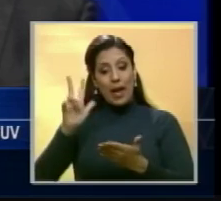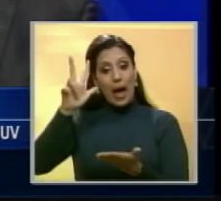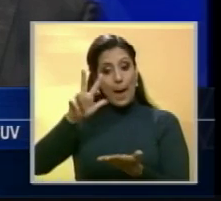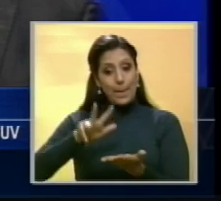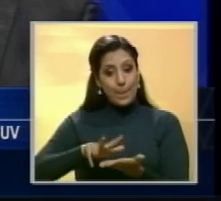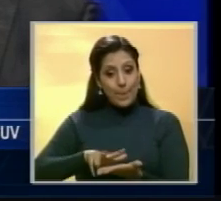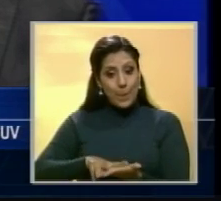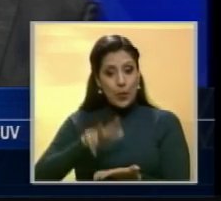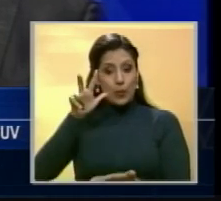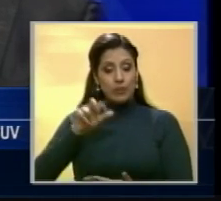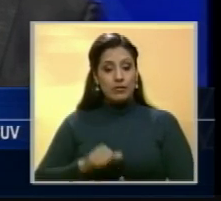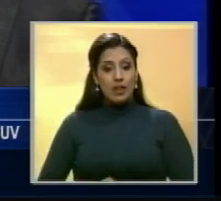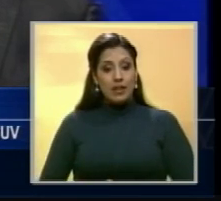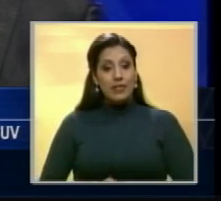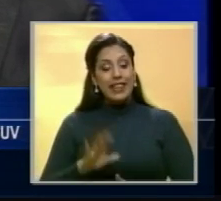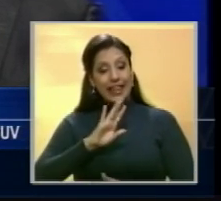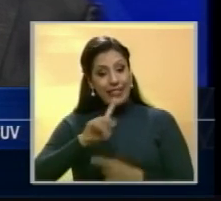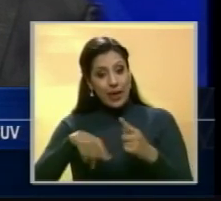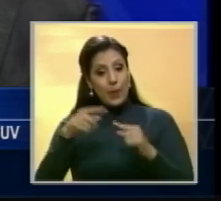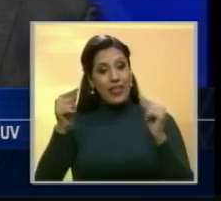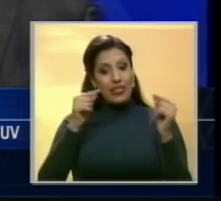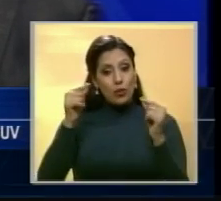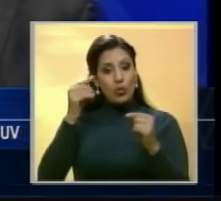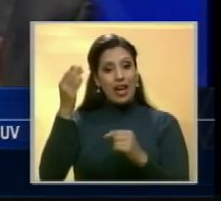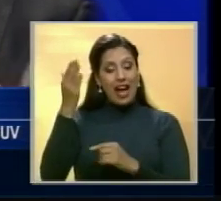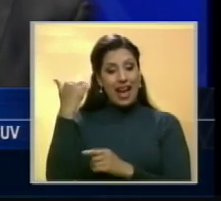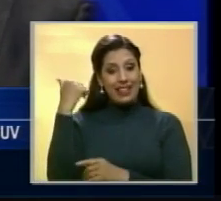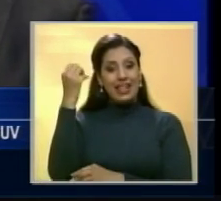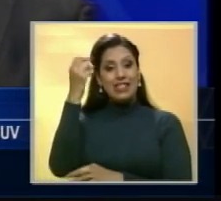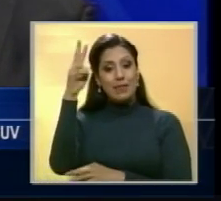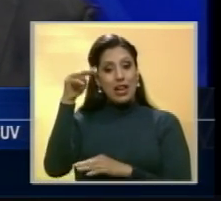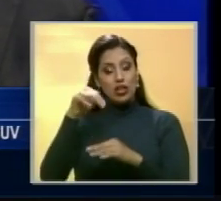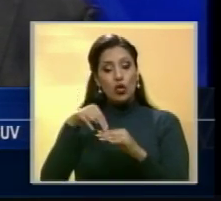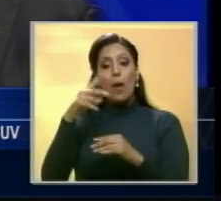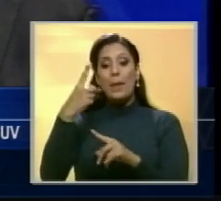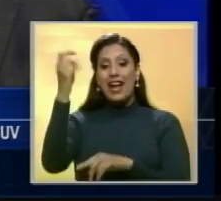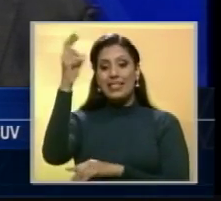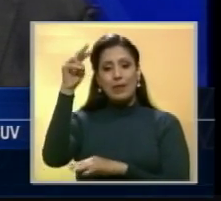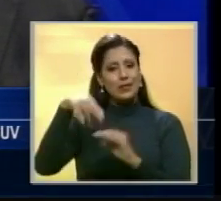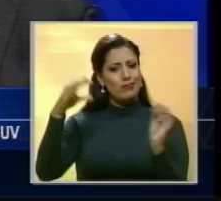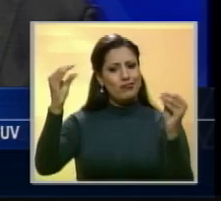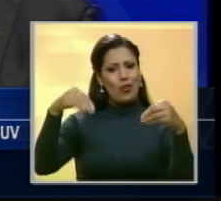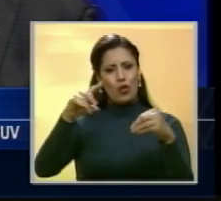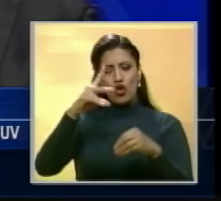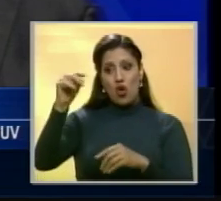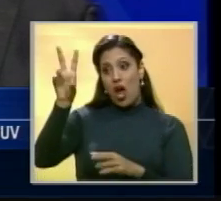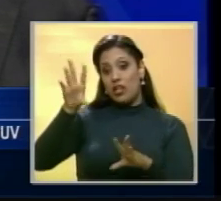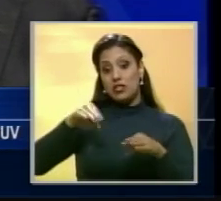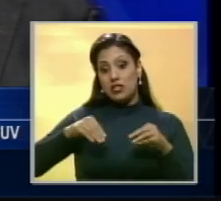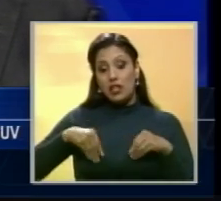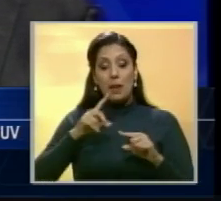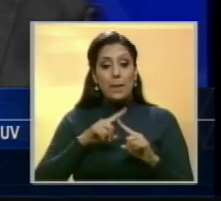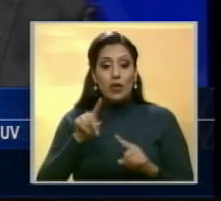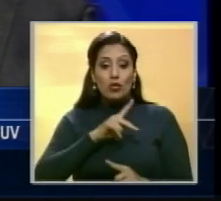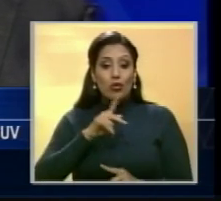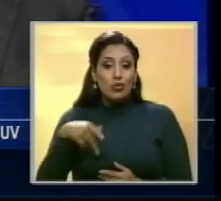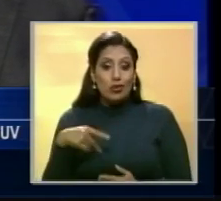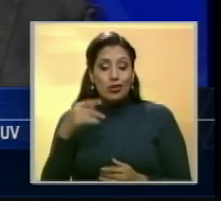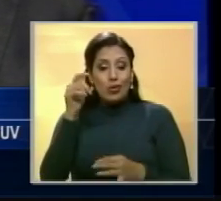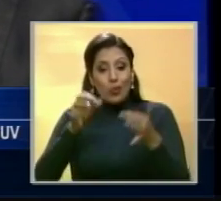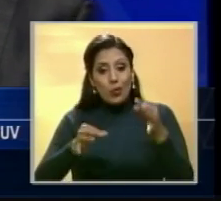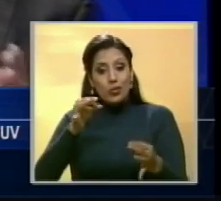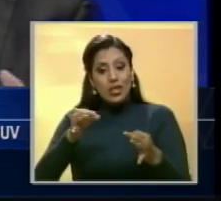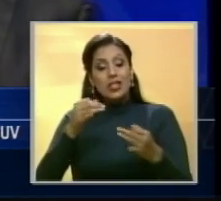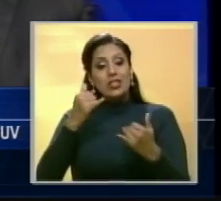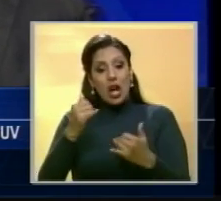aprobó, que fue discutido dentro de la Asamblea Nacional, que lo negó esa mayoría que hoy está en la Asamblea Nacional, pero que el Tribunal Supremo de